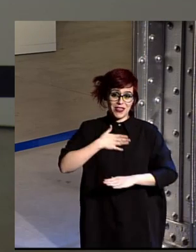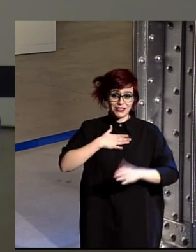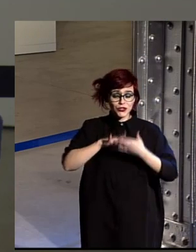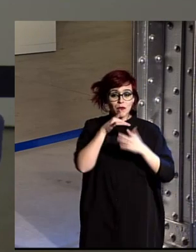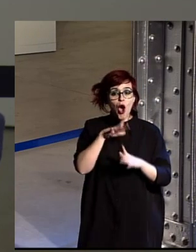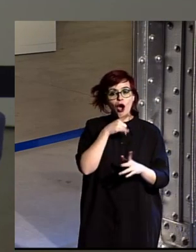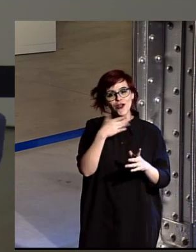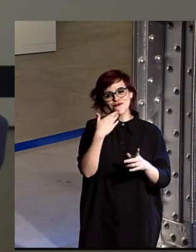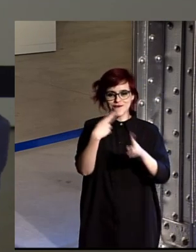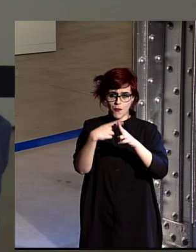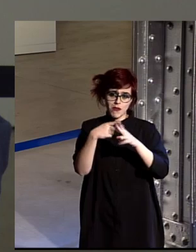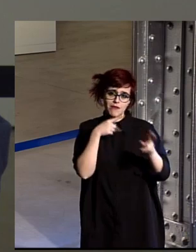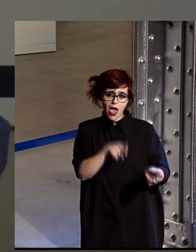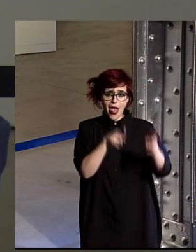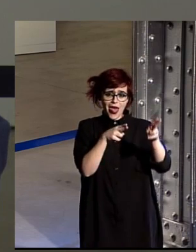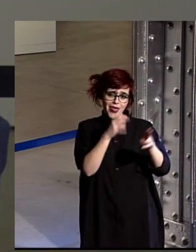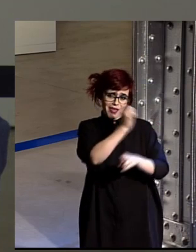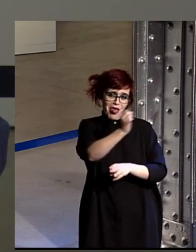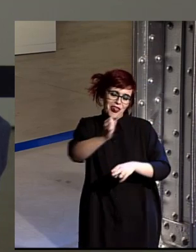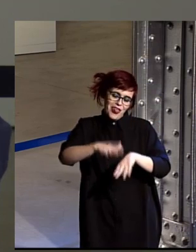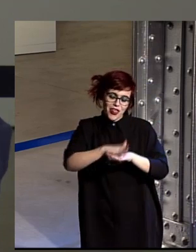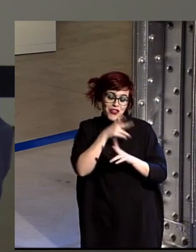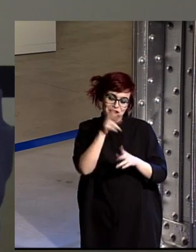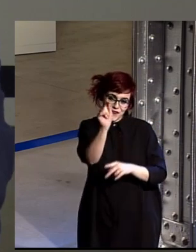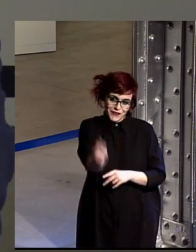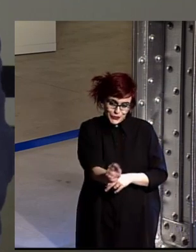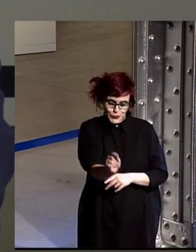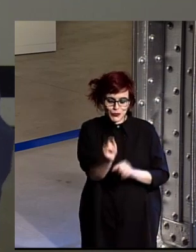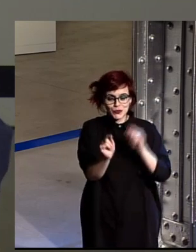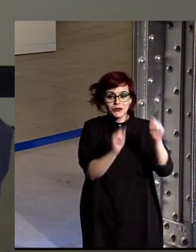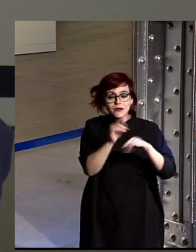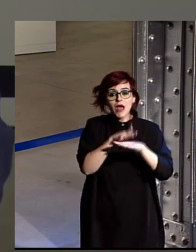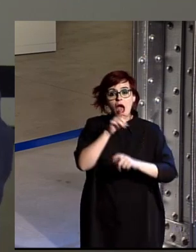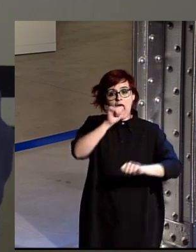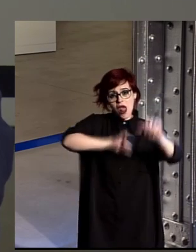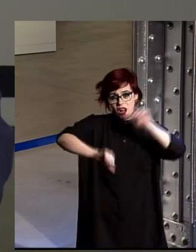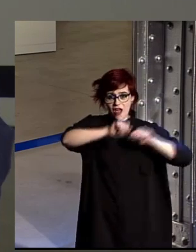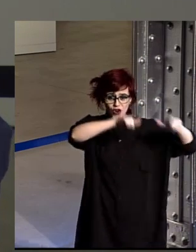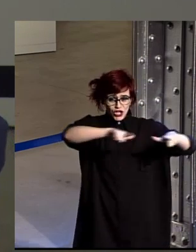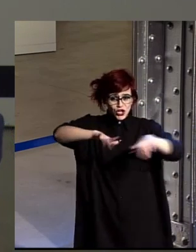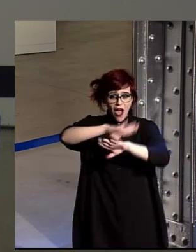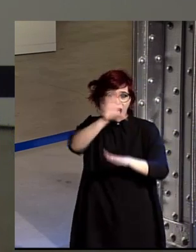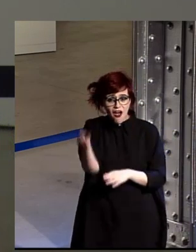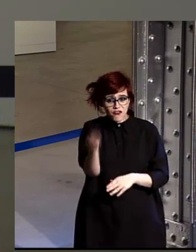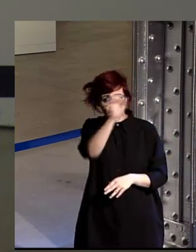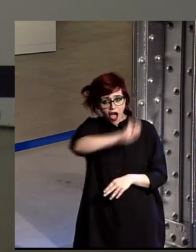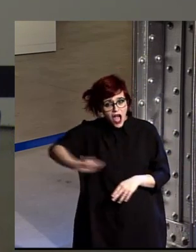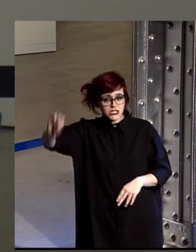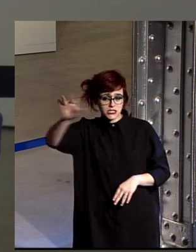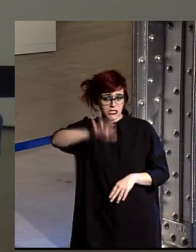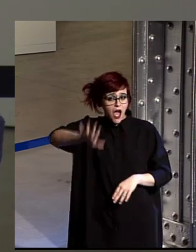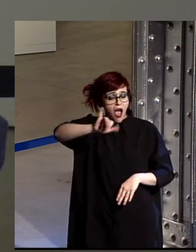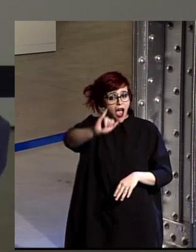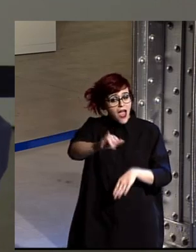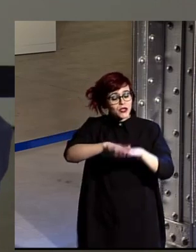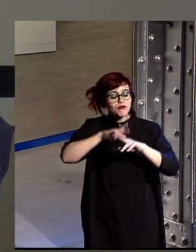cazadores de virus que, bueno, es un proyecto internacional en el que hay varios laboratorios repartidos por África, por Asia, etcétera, y que lo